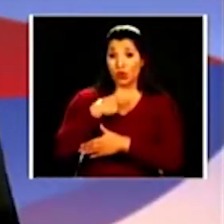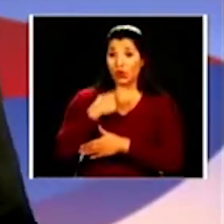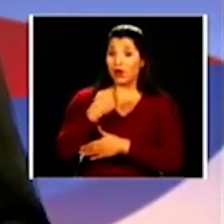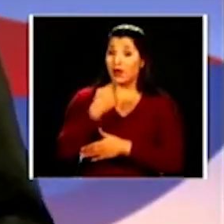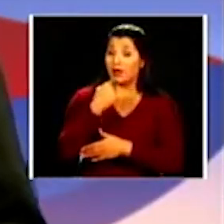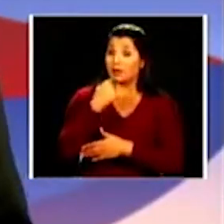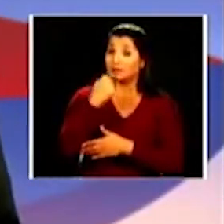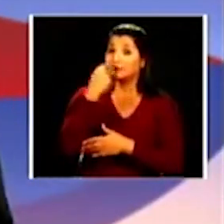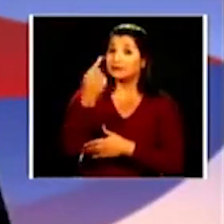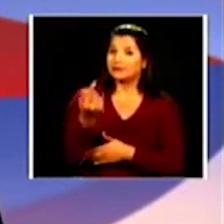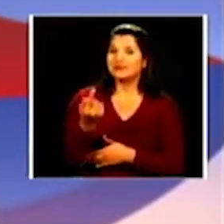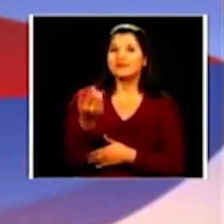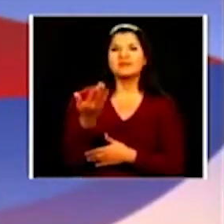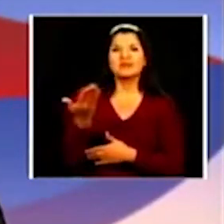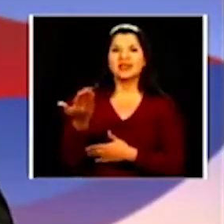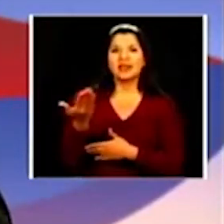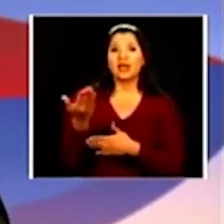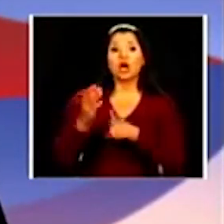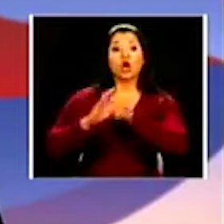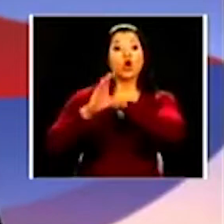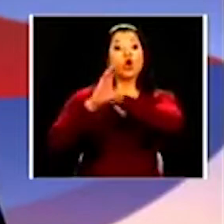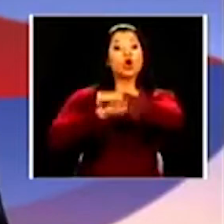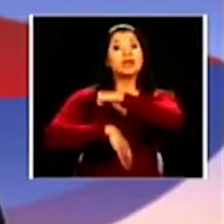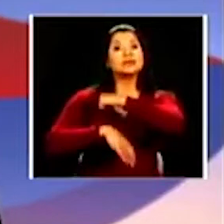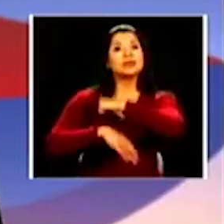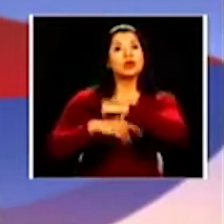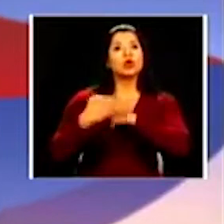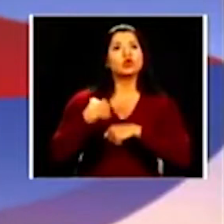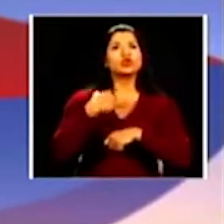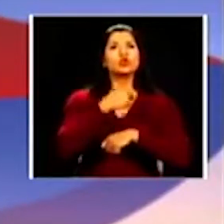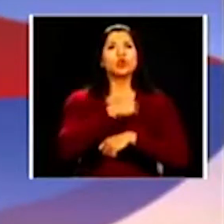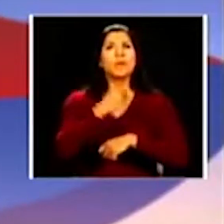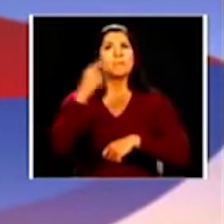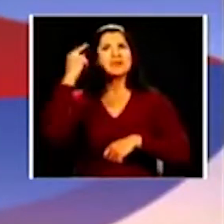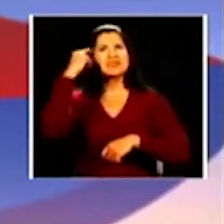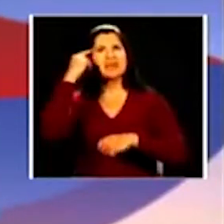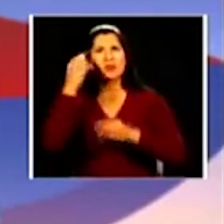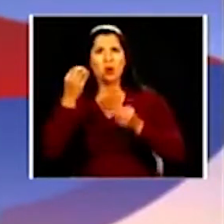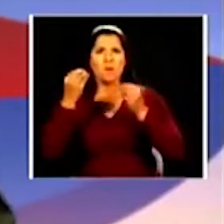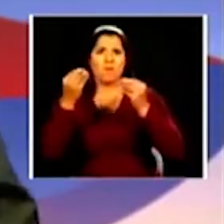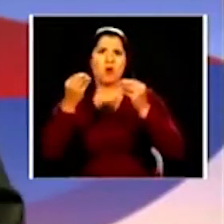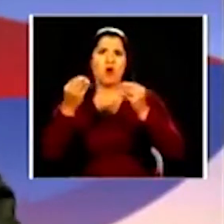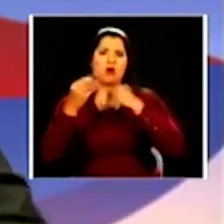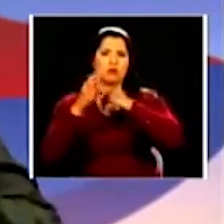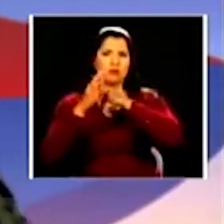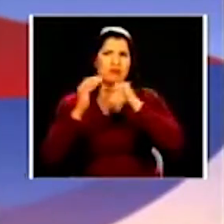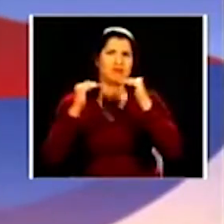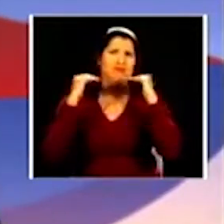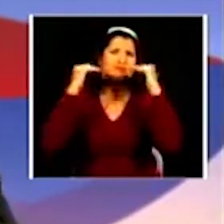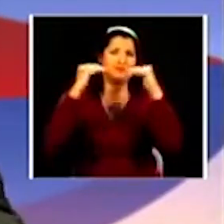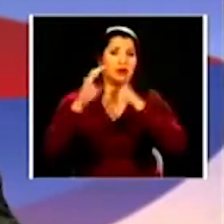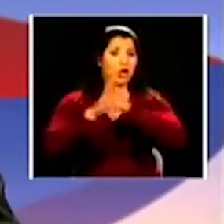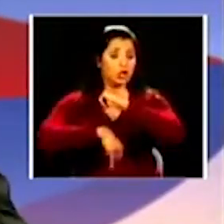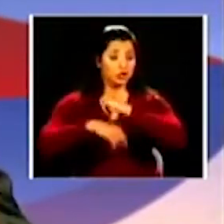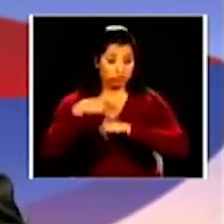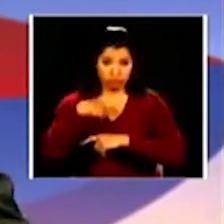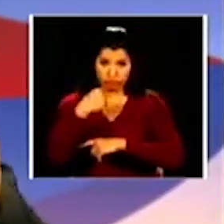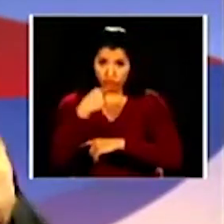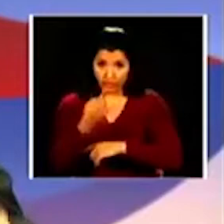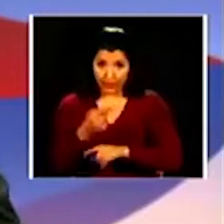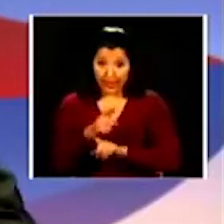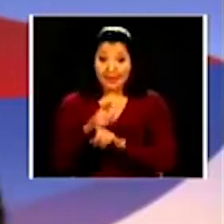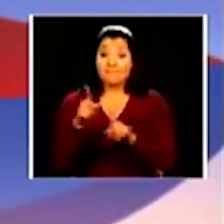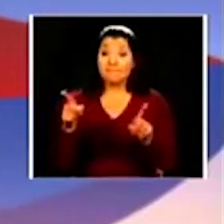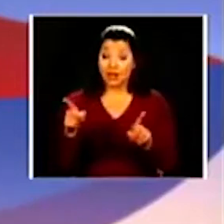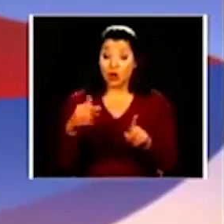atención sobre las penas que nos parecían desproporcionadas. En efecto, la Sala Constitucional, después de que se había aprobado en